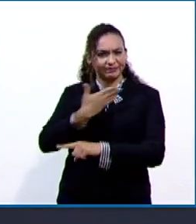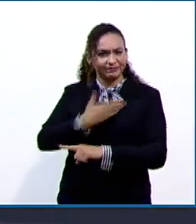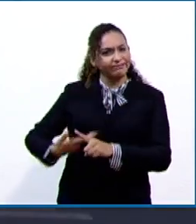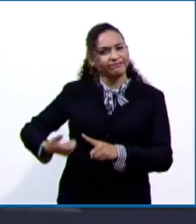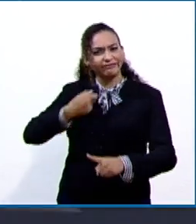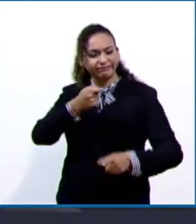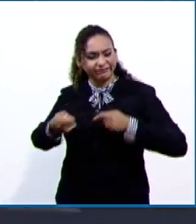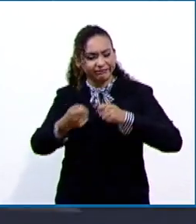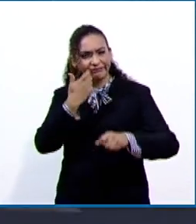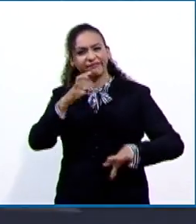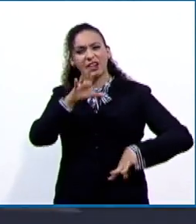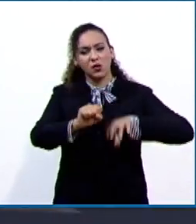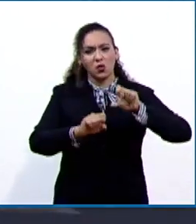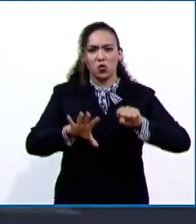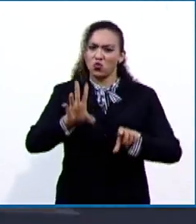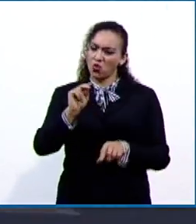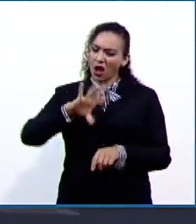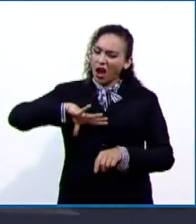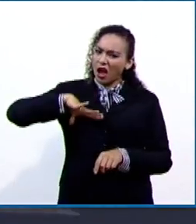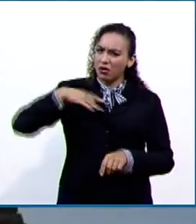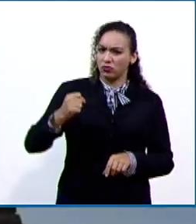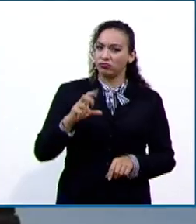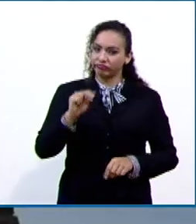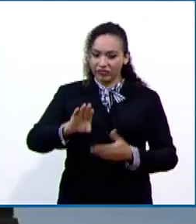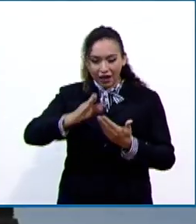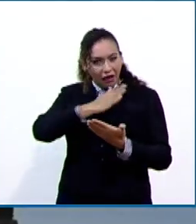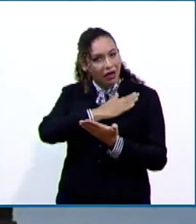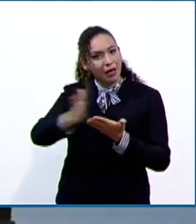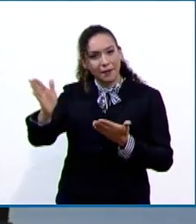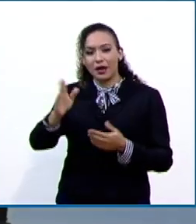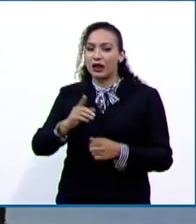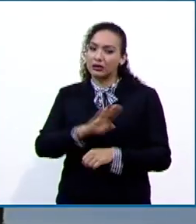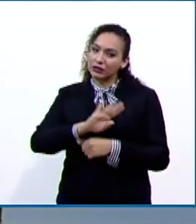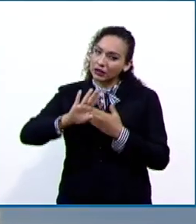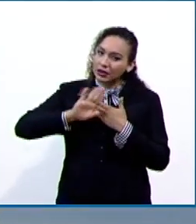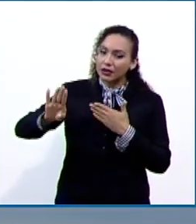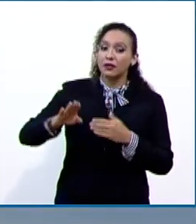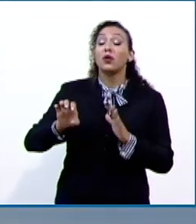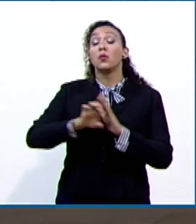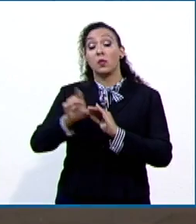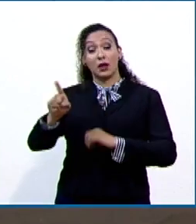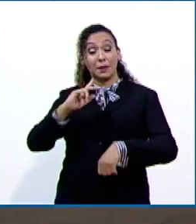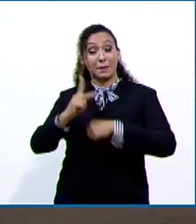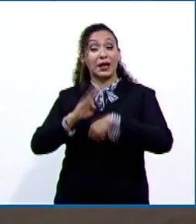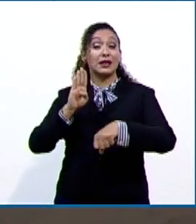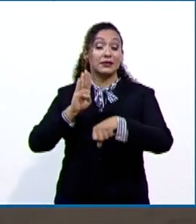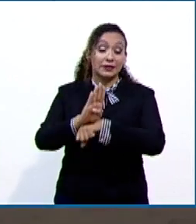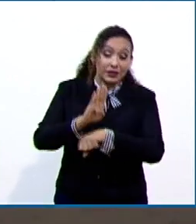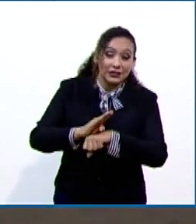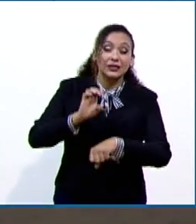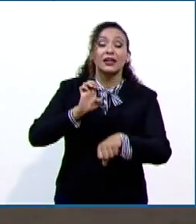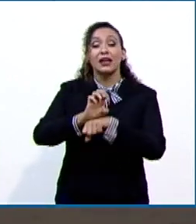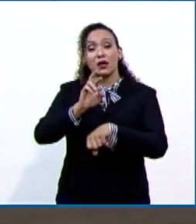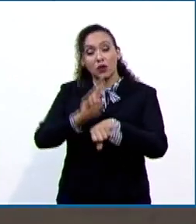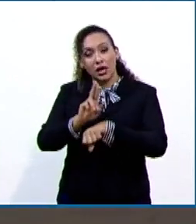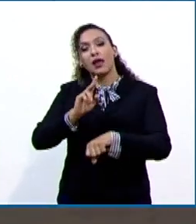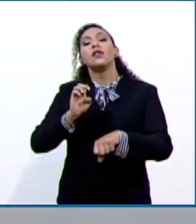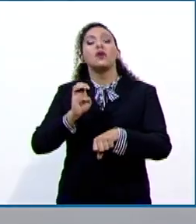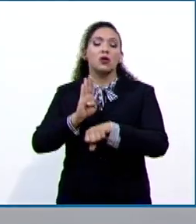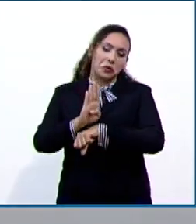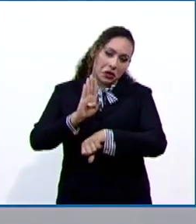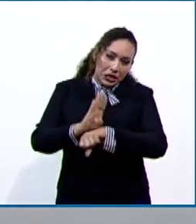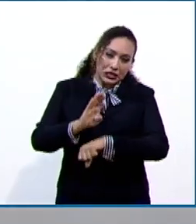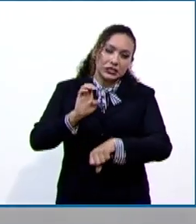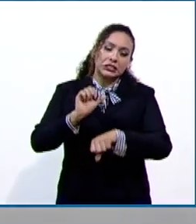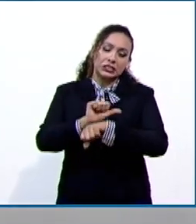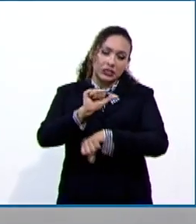ello ejercicios abusivos y espurios. Argumentan que naciones como Colombia, Brasil, Ecuador, Argentina y Perú han